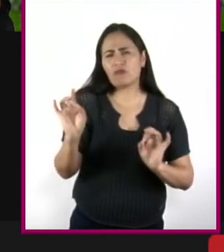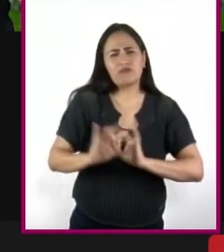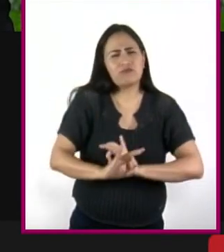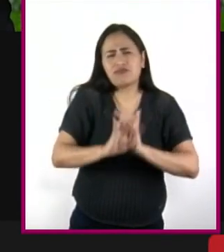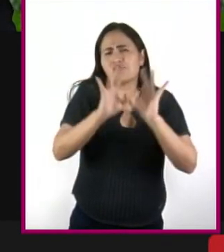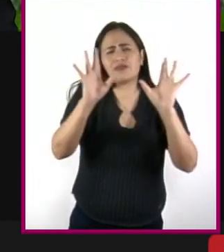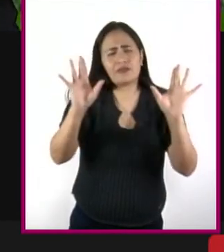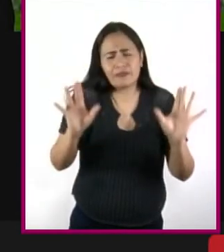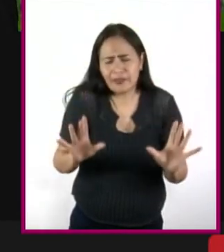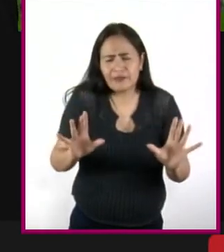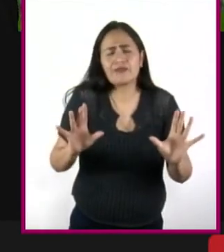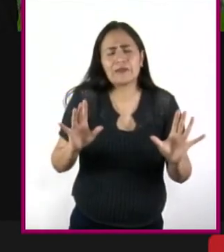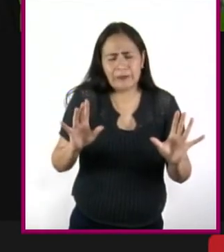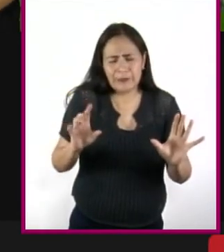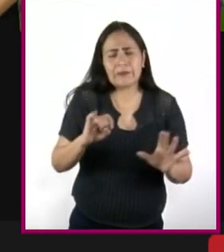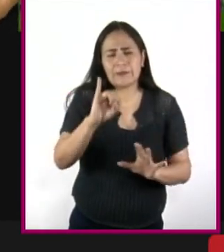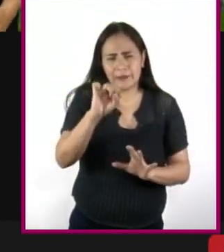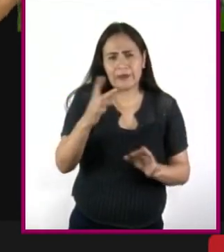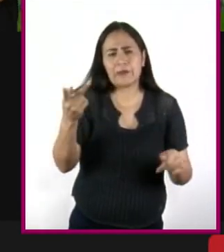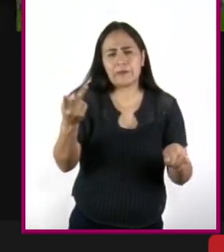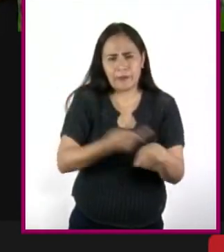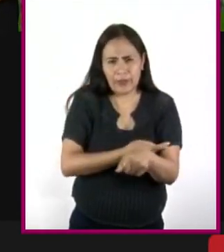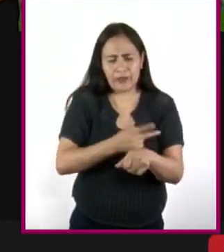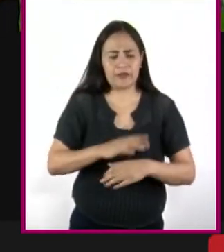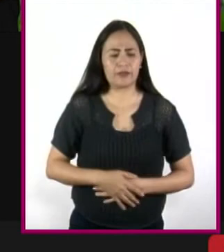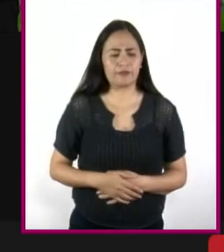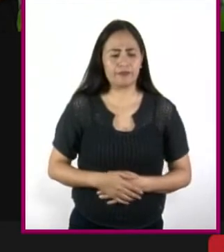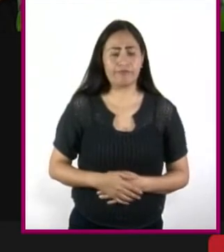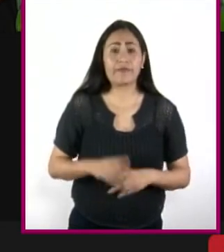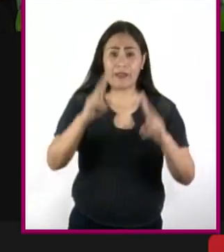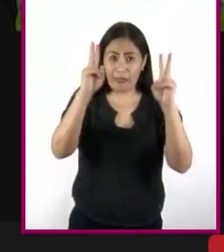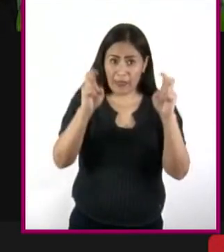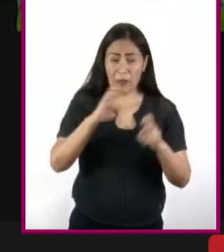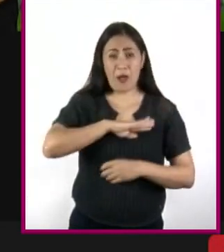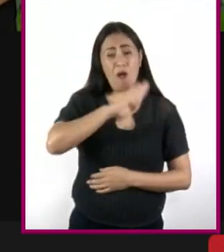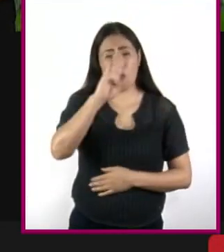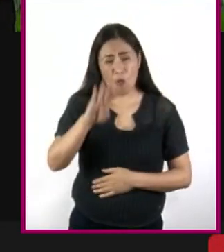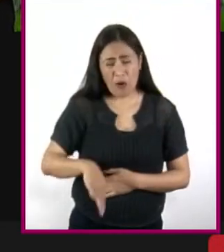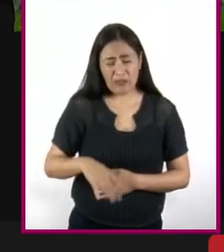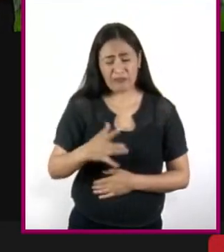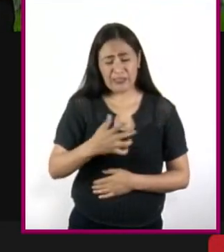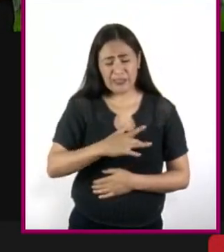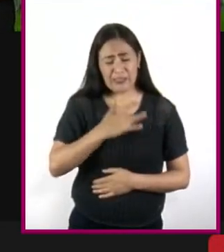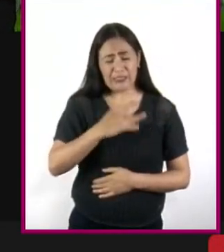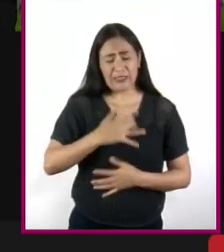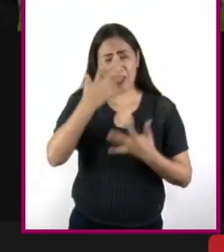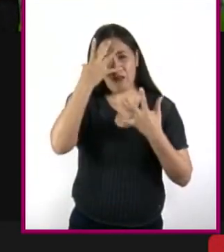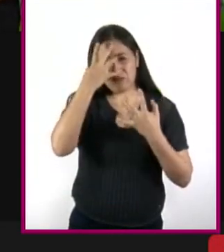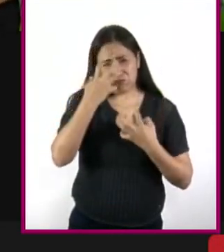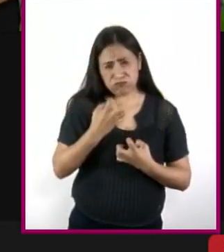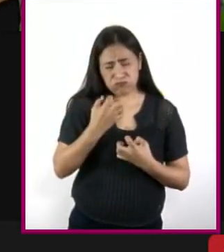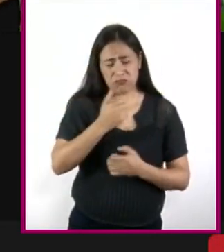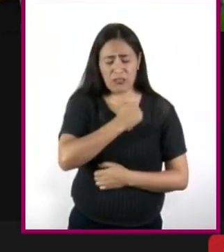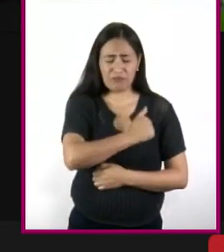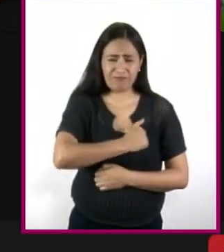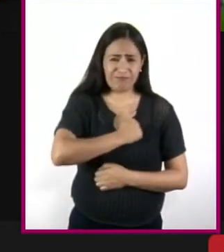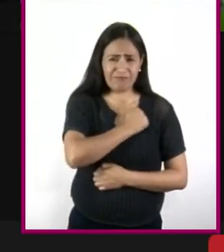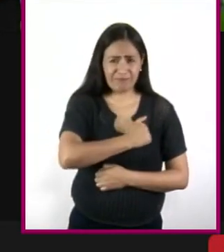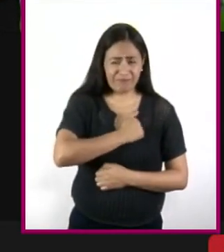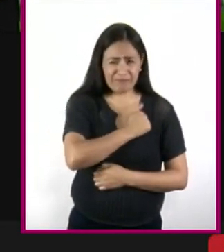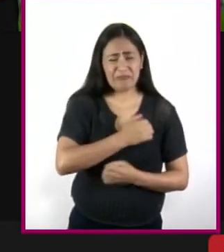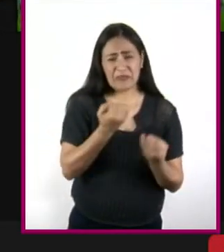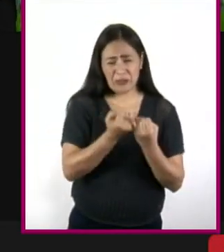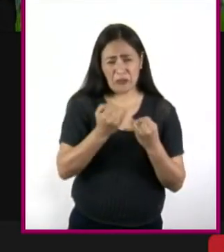momento puede suceder. La muerte es algo que nos pone tristes, que lamentamos y muchas veces hasta